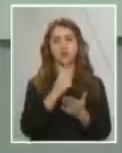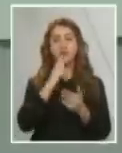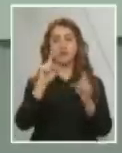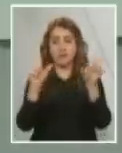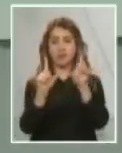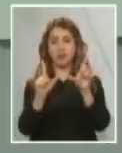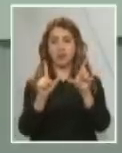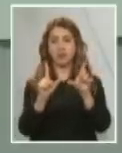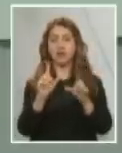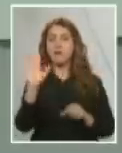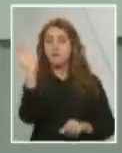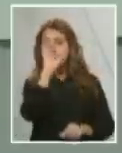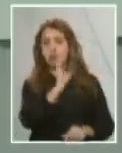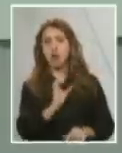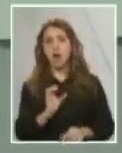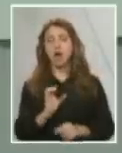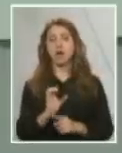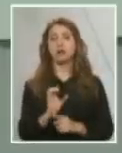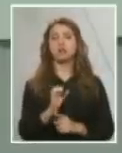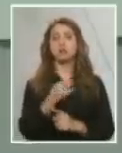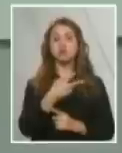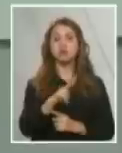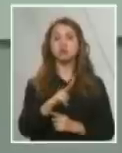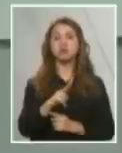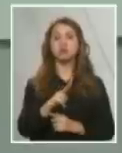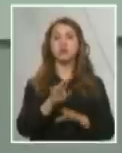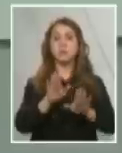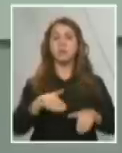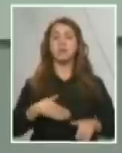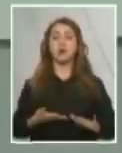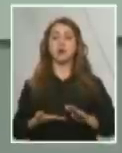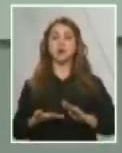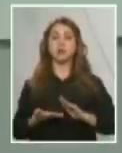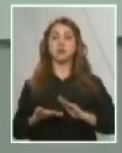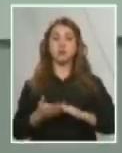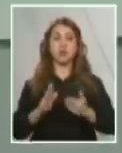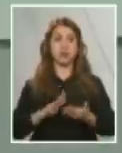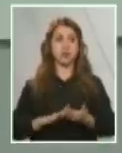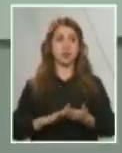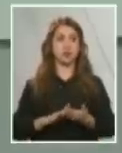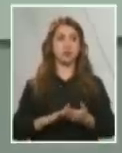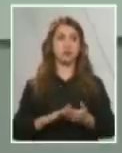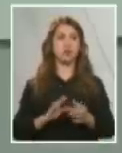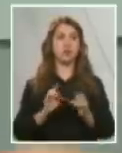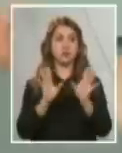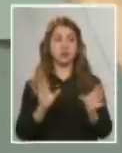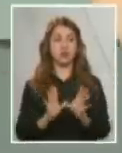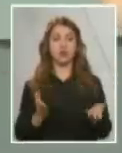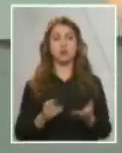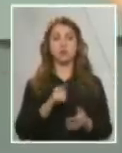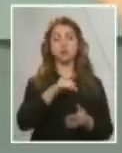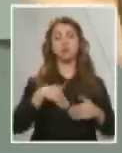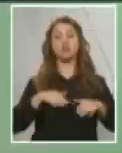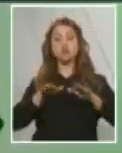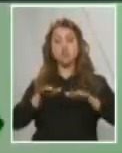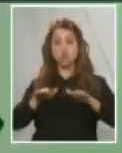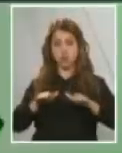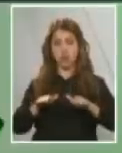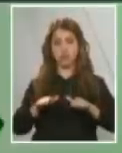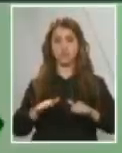y buscar su propia comunidad. Sí, no. Claro. Claro, señorita Nicole, yo le